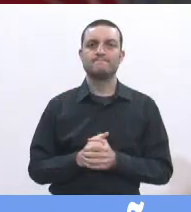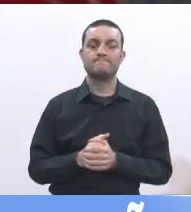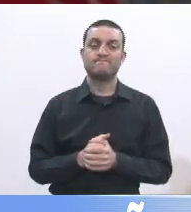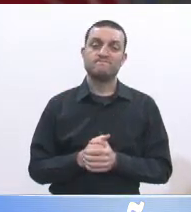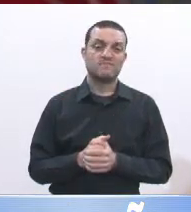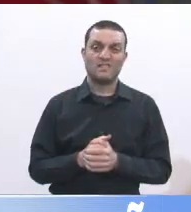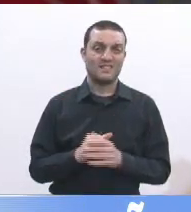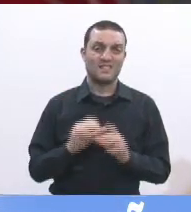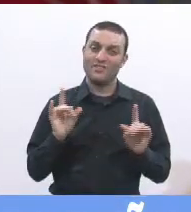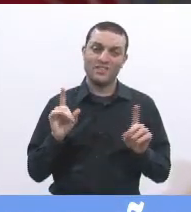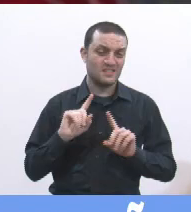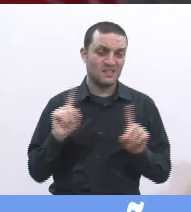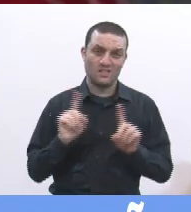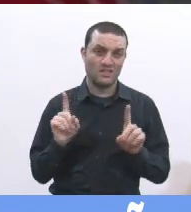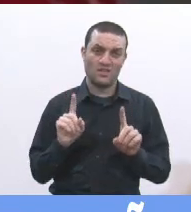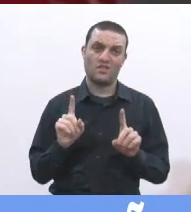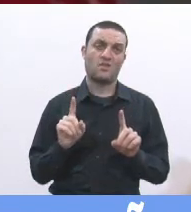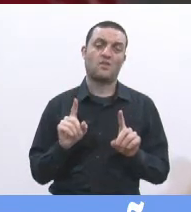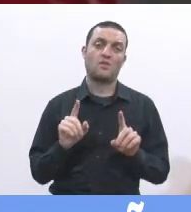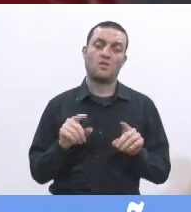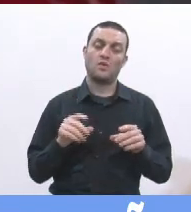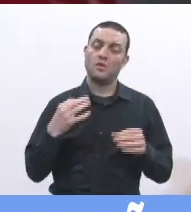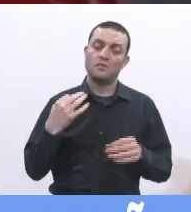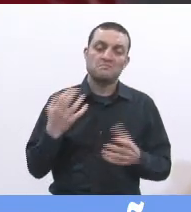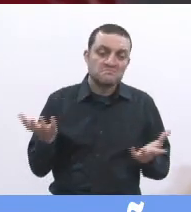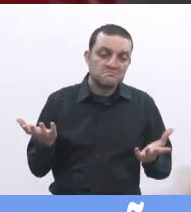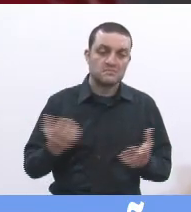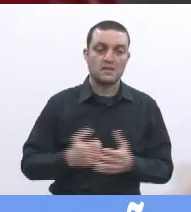difícil llegar a este tema,